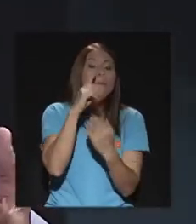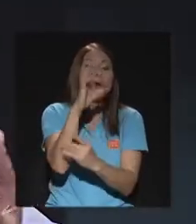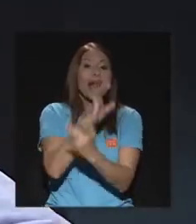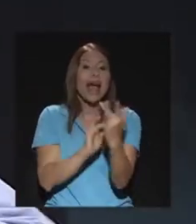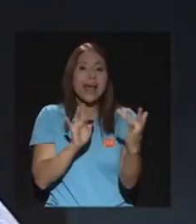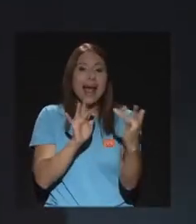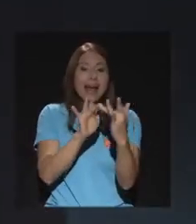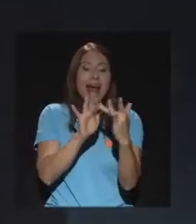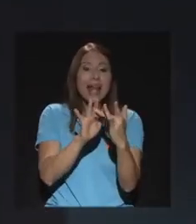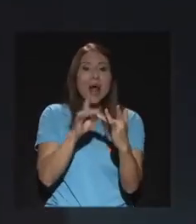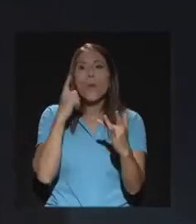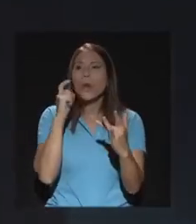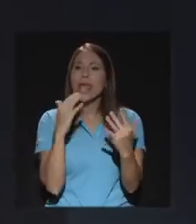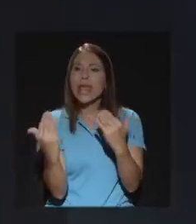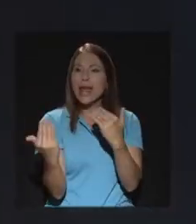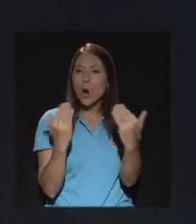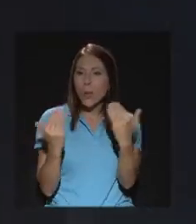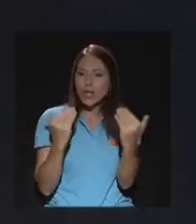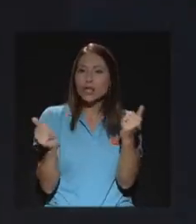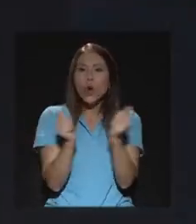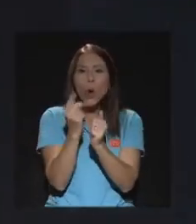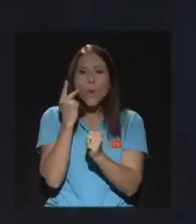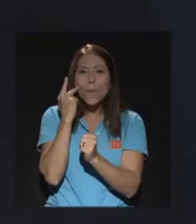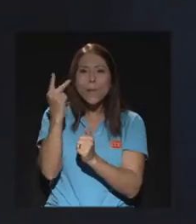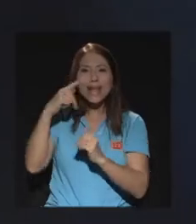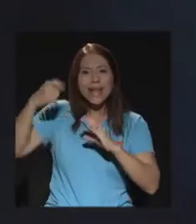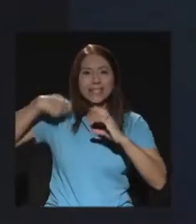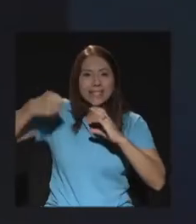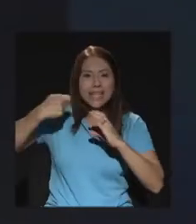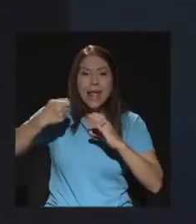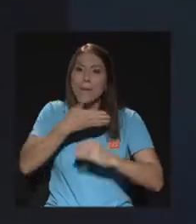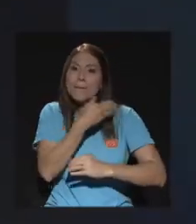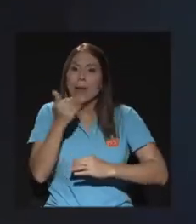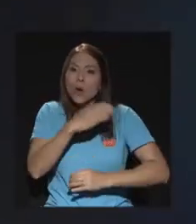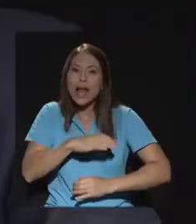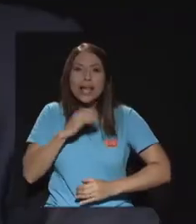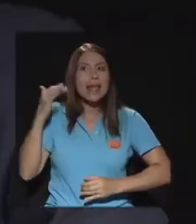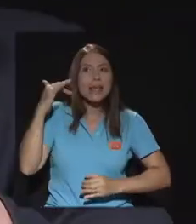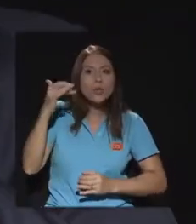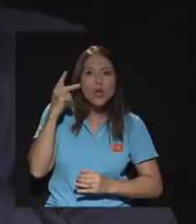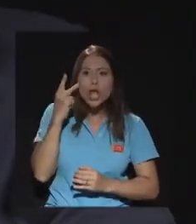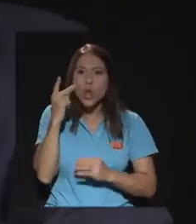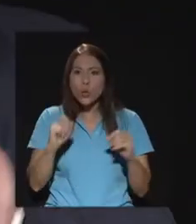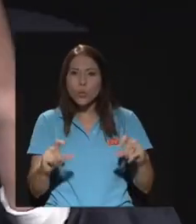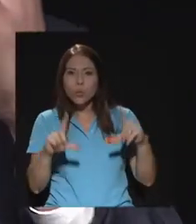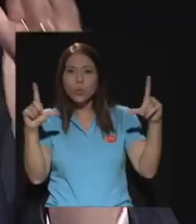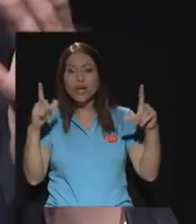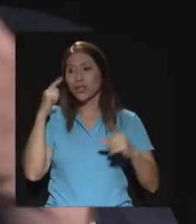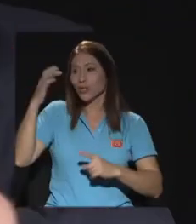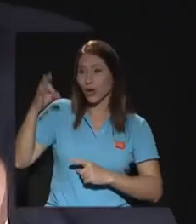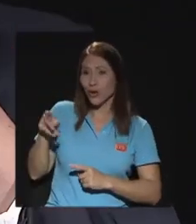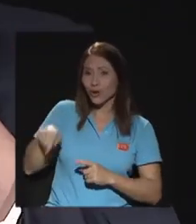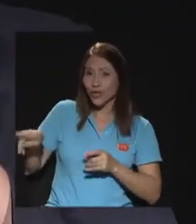viendo en el cine. Mejor calidad de sonido, mejor calidad. Yo creo que calidad. La ciudadanía entonces comprende perfectamente la reflexión que usted ha hecho del canal 2 al 69. ¿Cómo